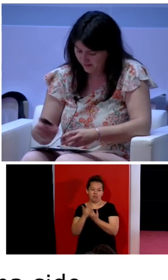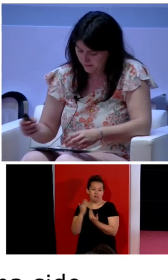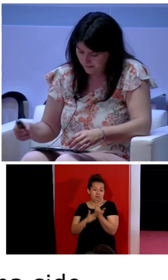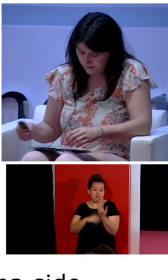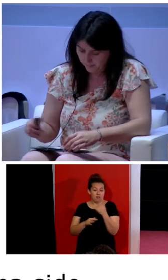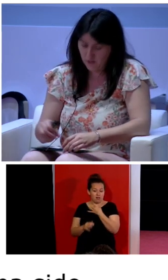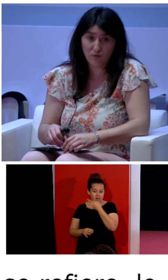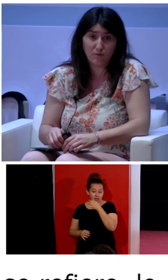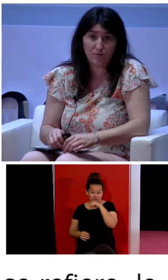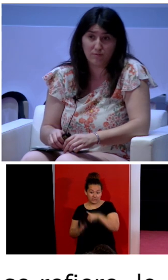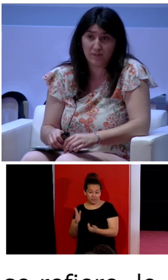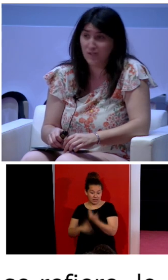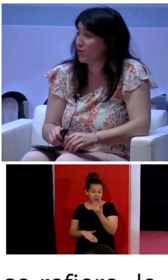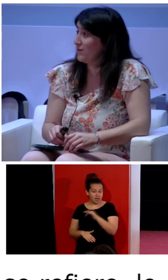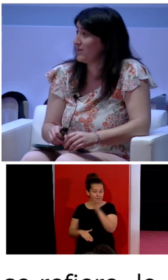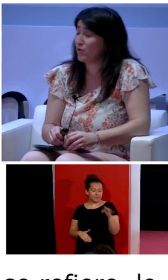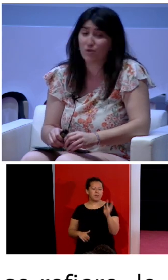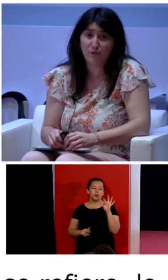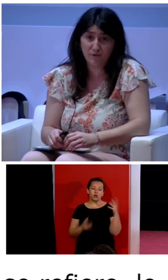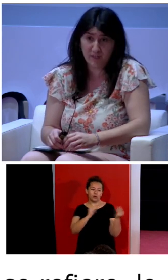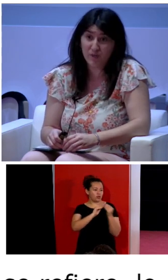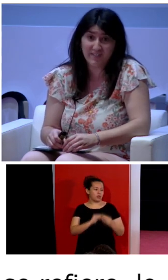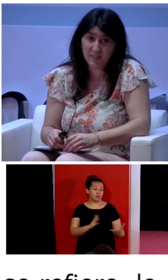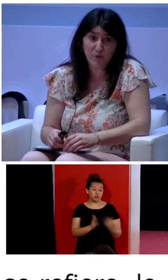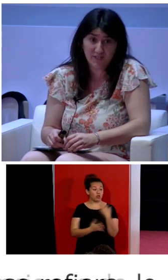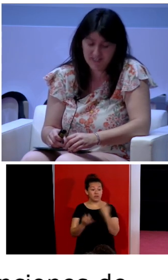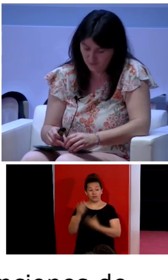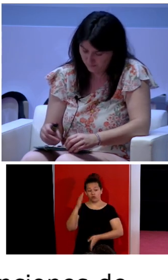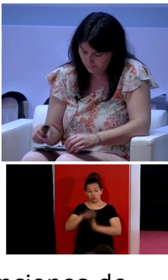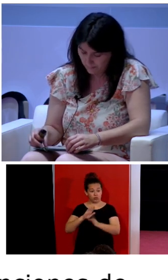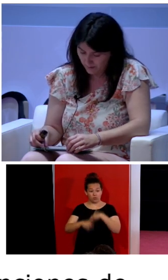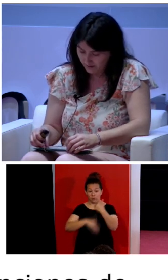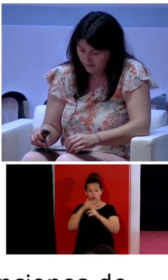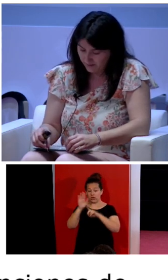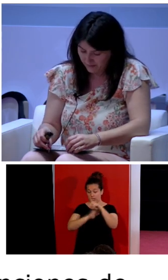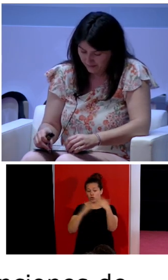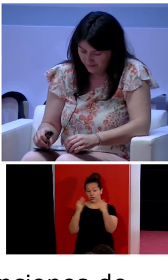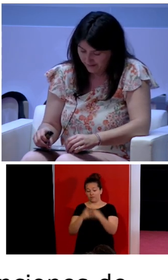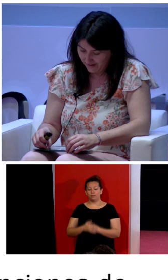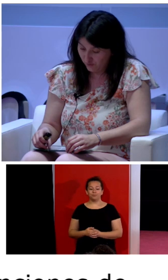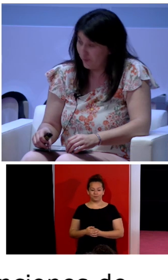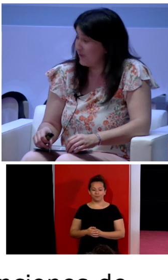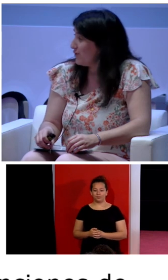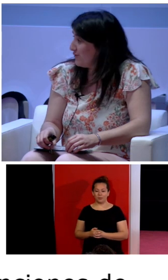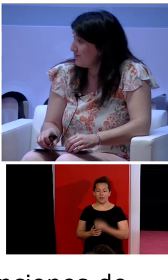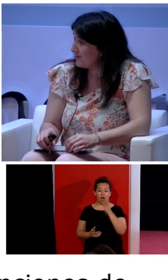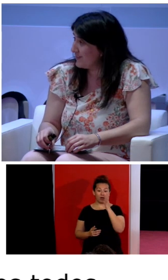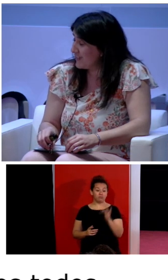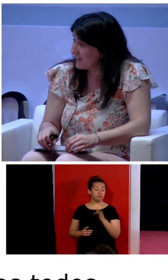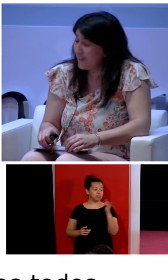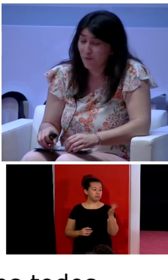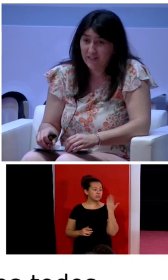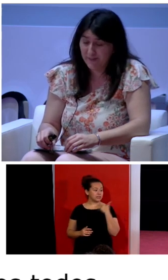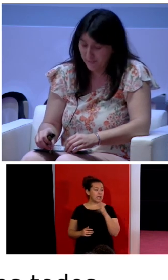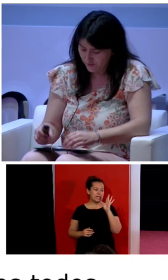esta mañana, pero en eso coincidimos todos, ¿no? Tenemos que seguir progresando. A continuación, ya